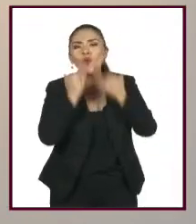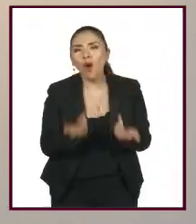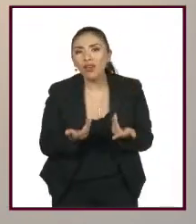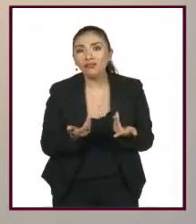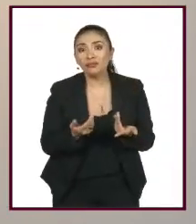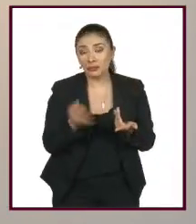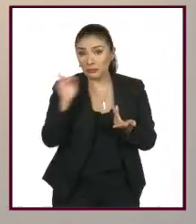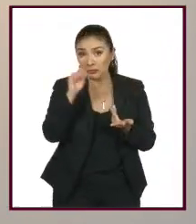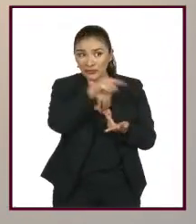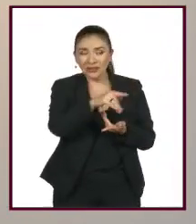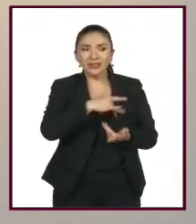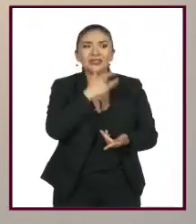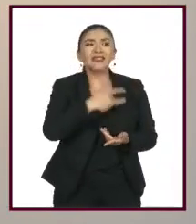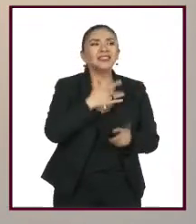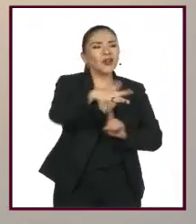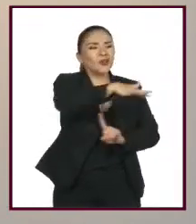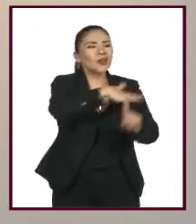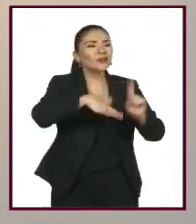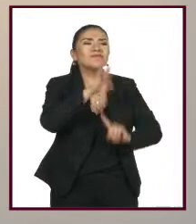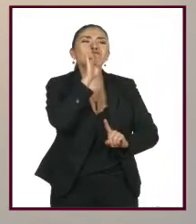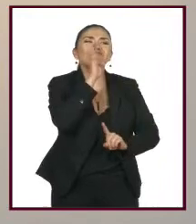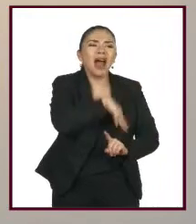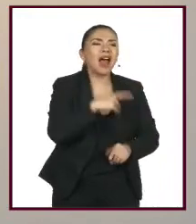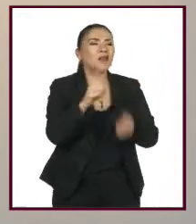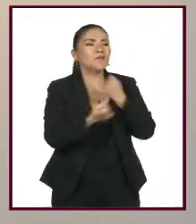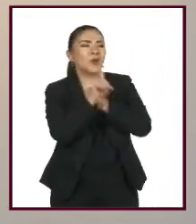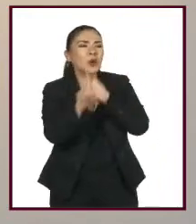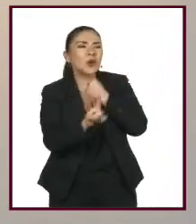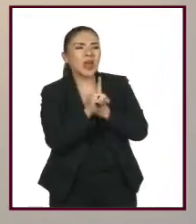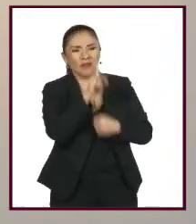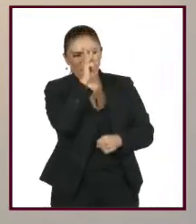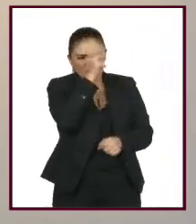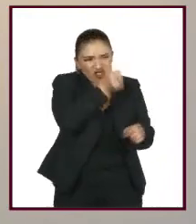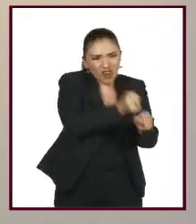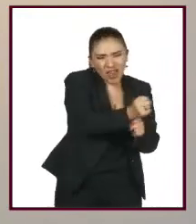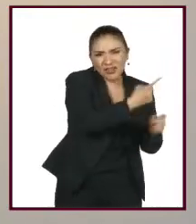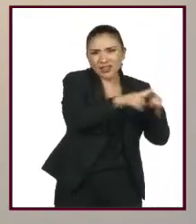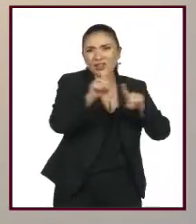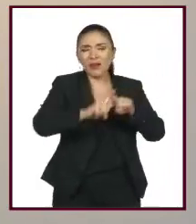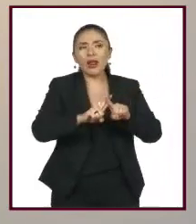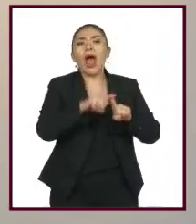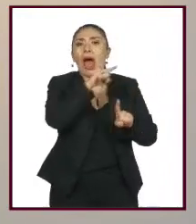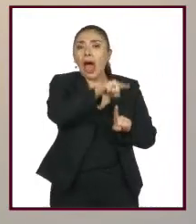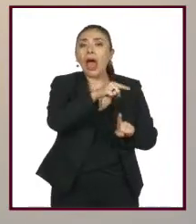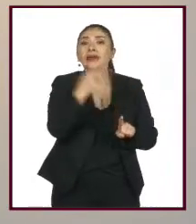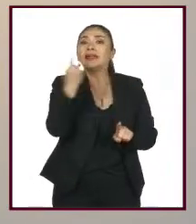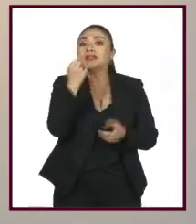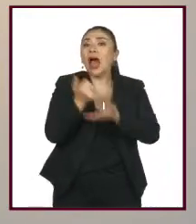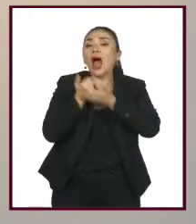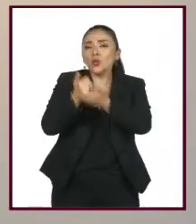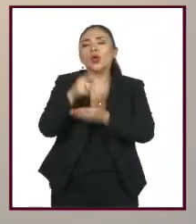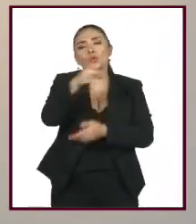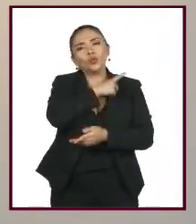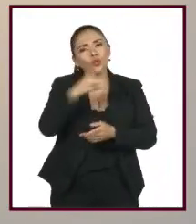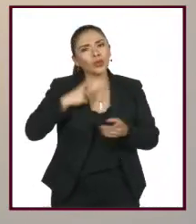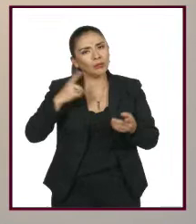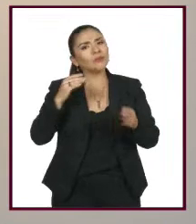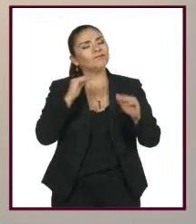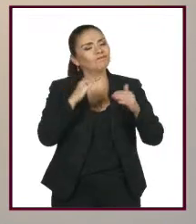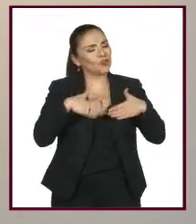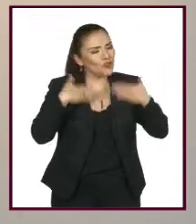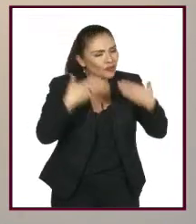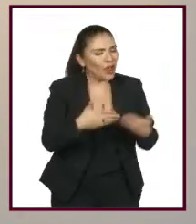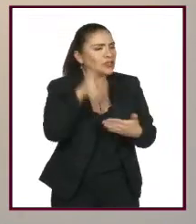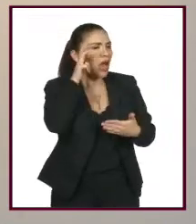si están saliendo de un ambiente pues agresivo en casa o en otro ámbito, lo ideal es siempre acercarse con